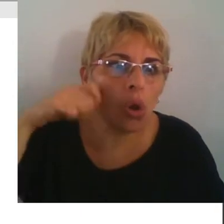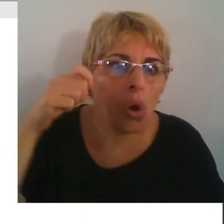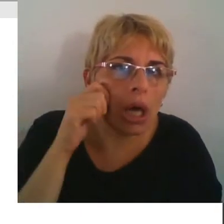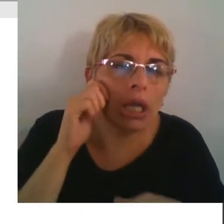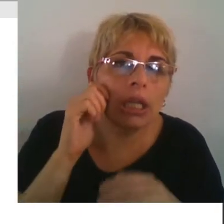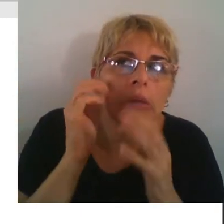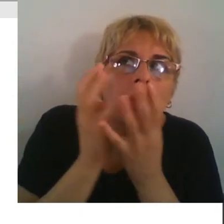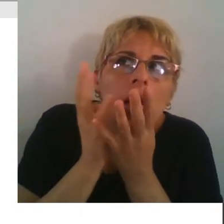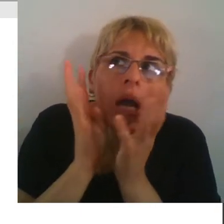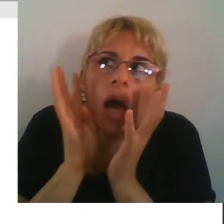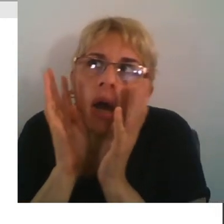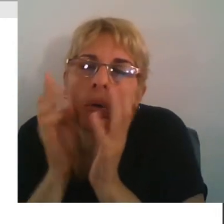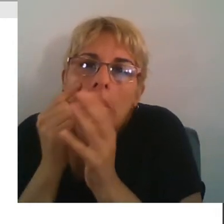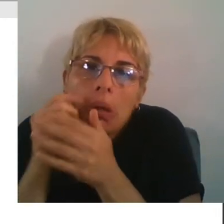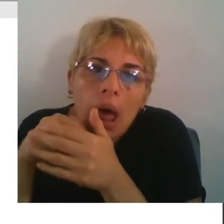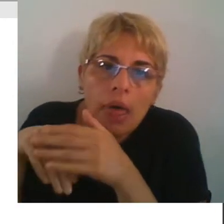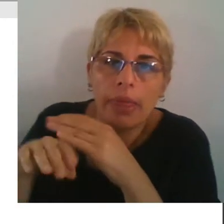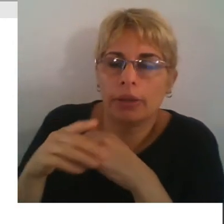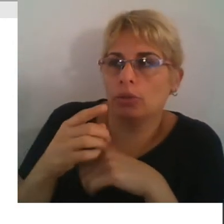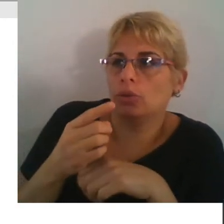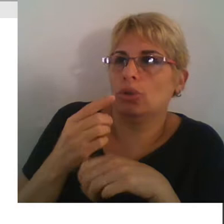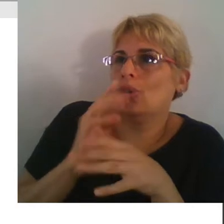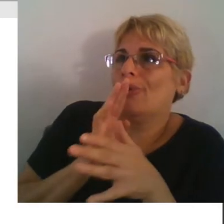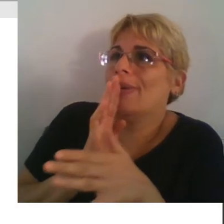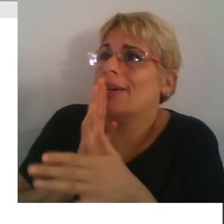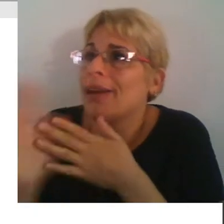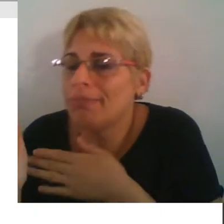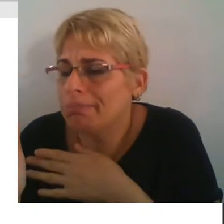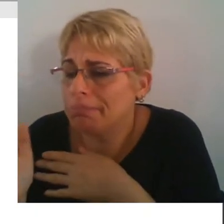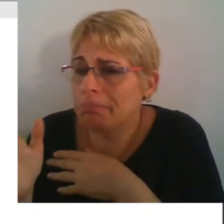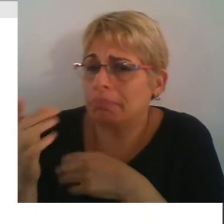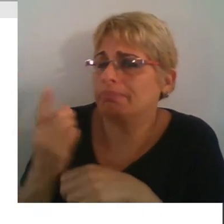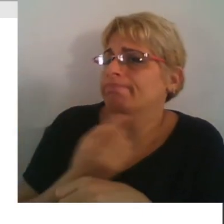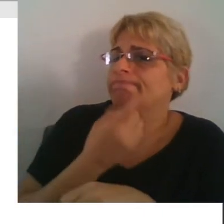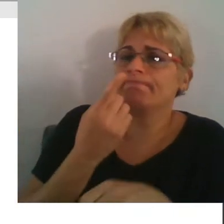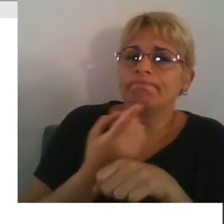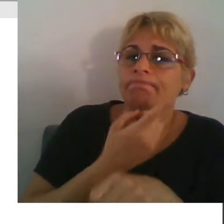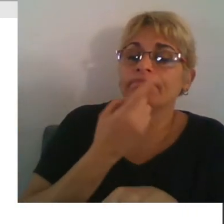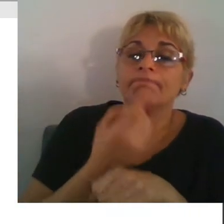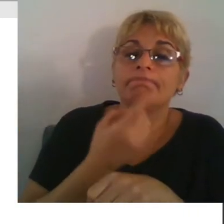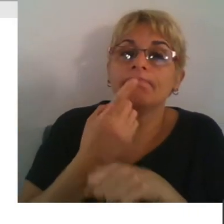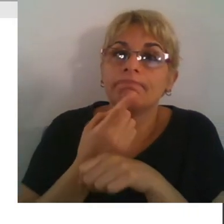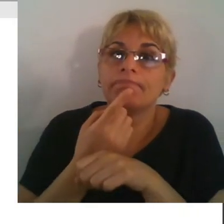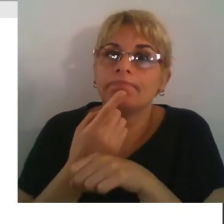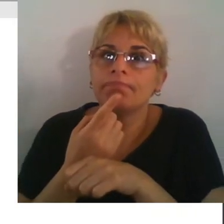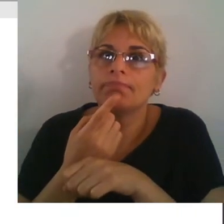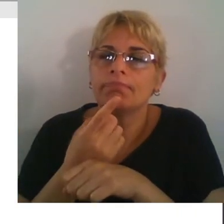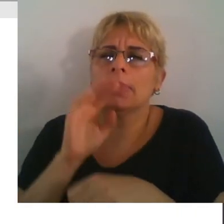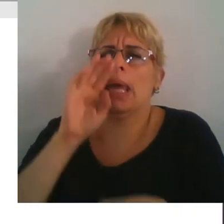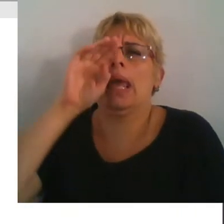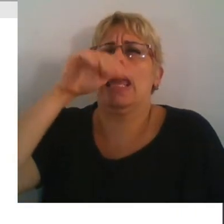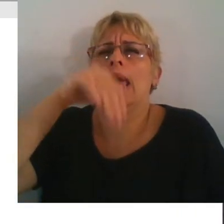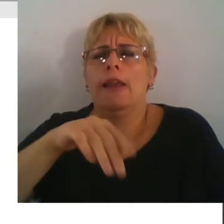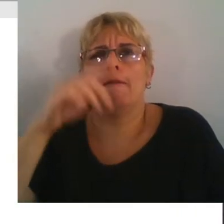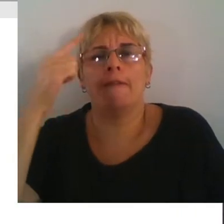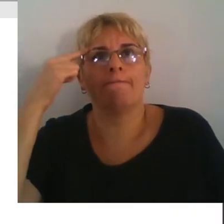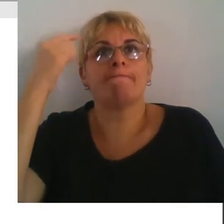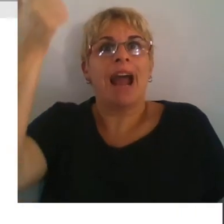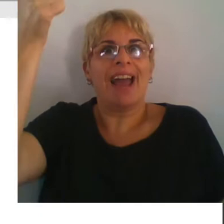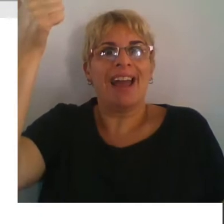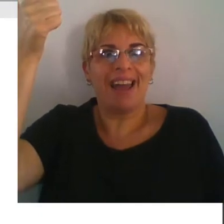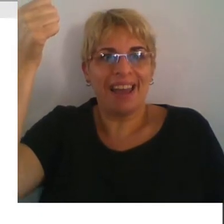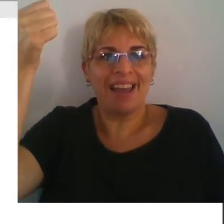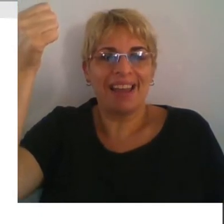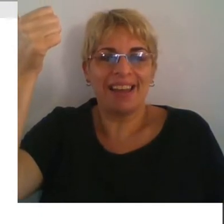Vivían adentro de una jaula, no podían escapar. Hasta que Víctor